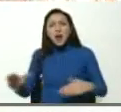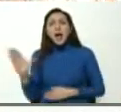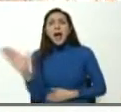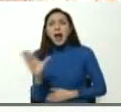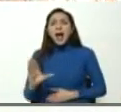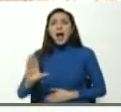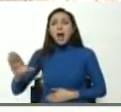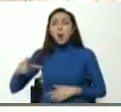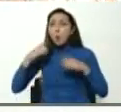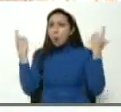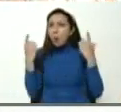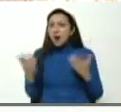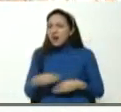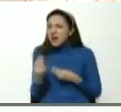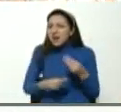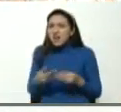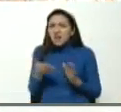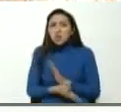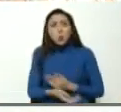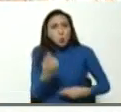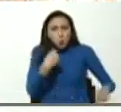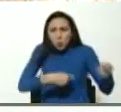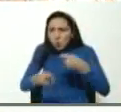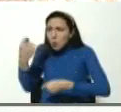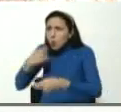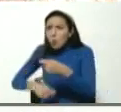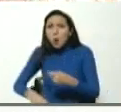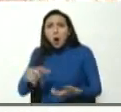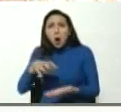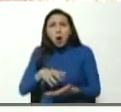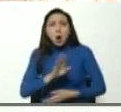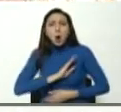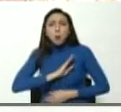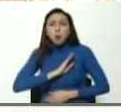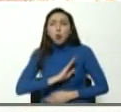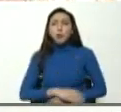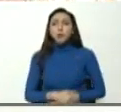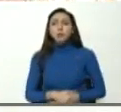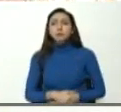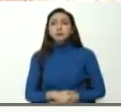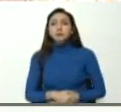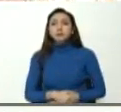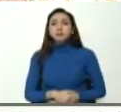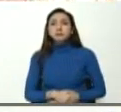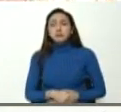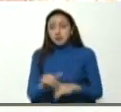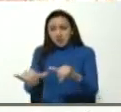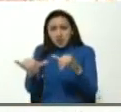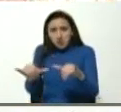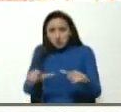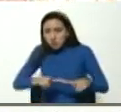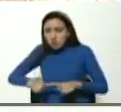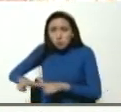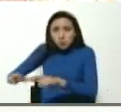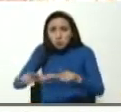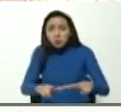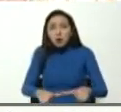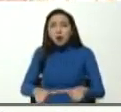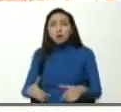hay un conjunto de negocios que eran del estado de instalaciones del estado